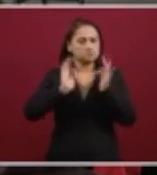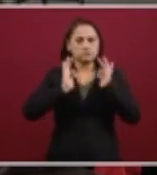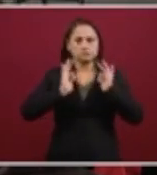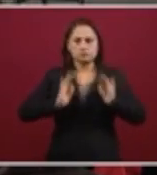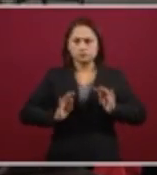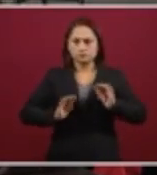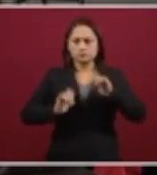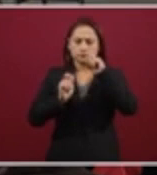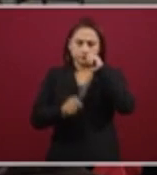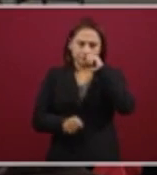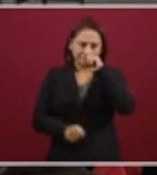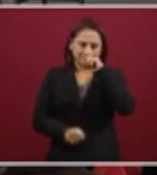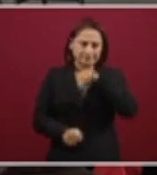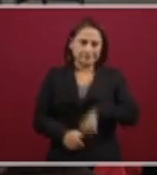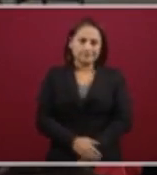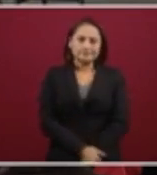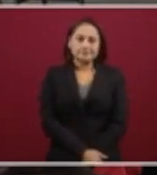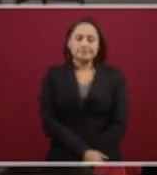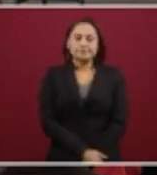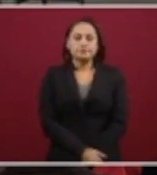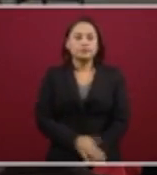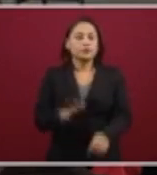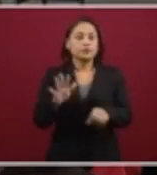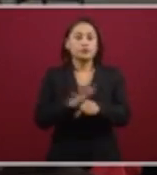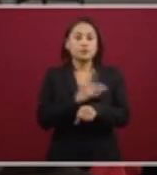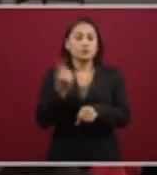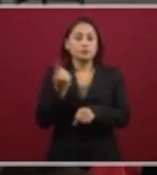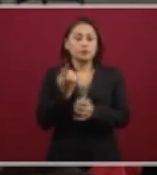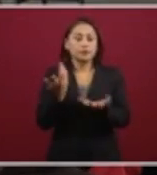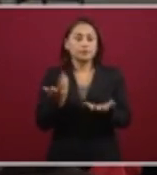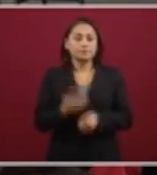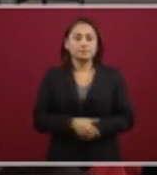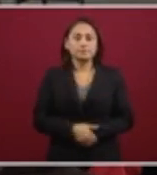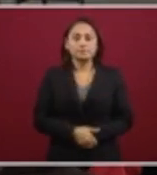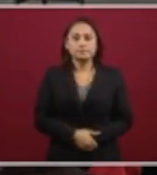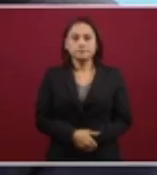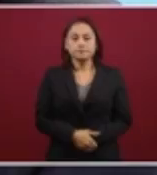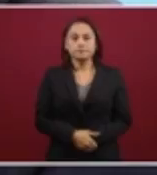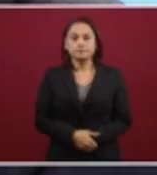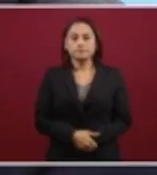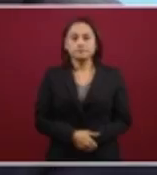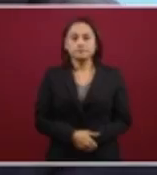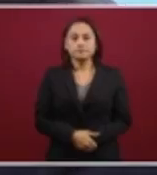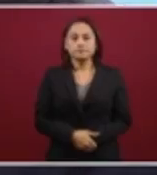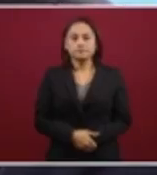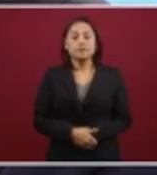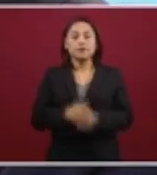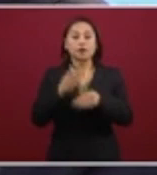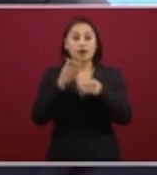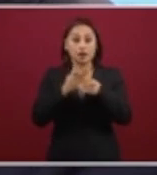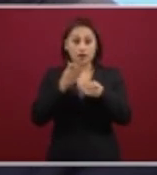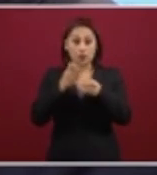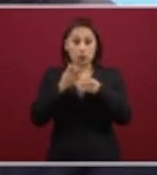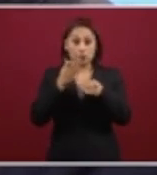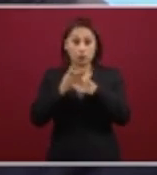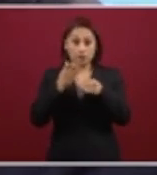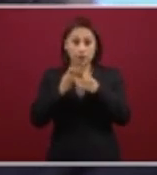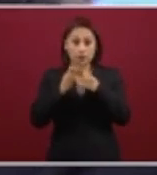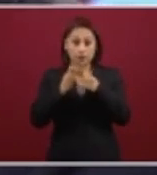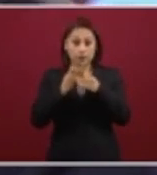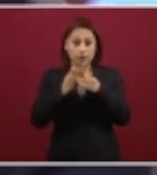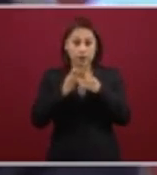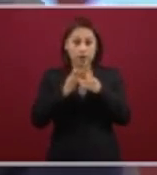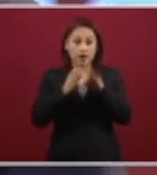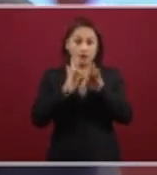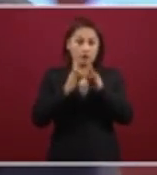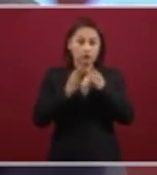en el sentido de que se está dando preferencia a la gente